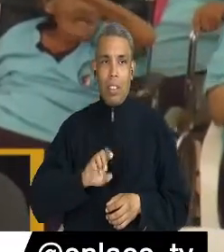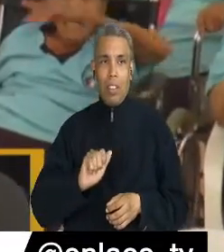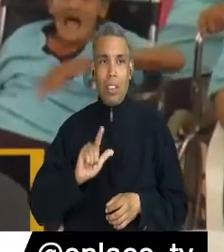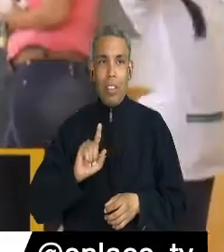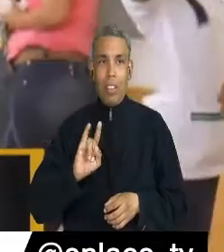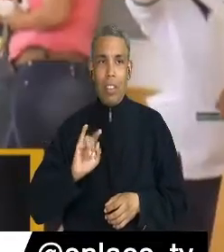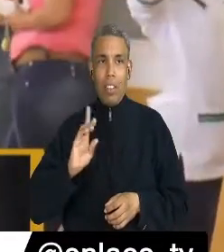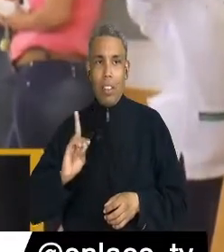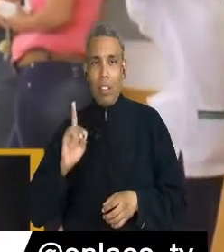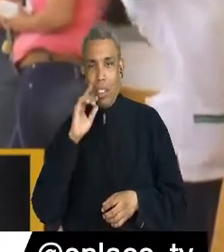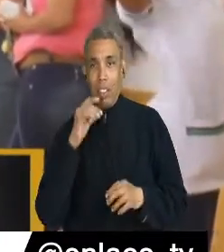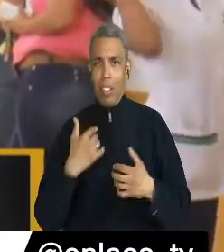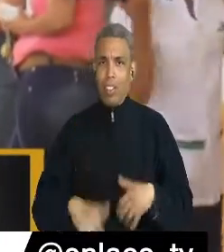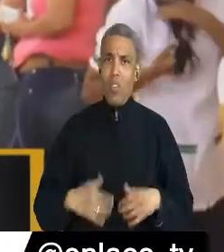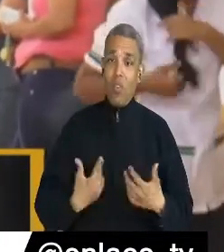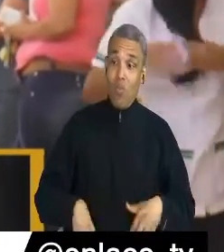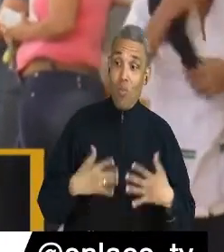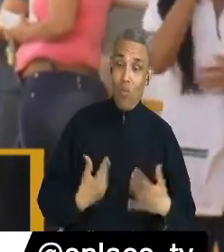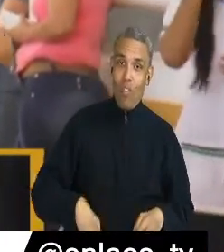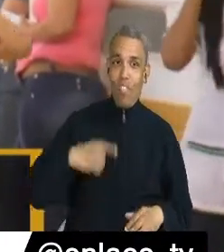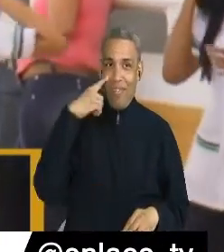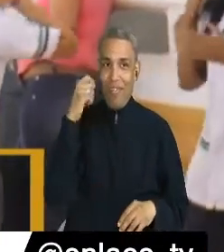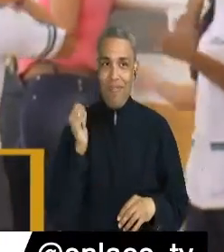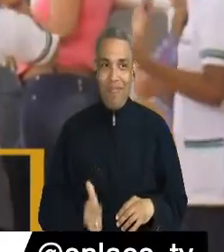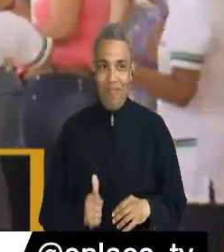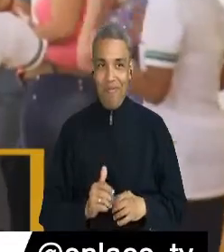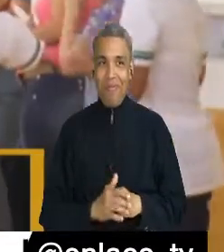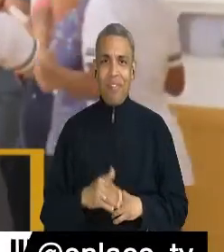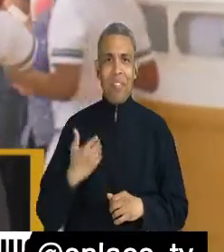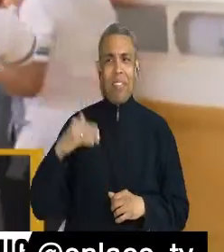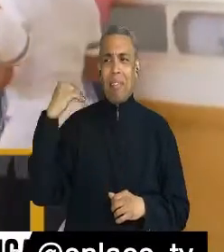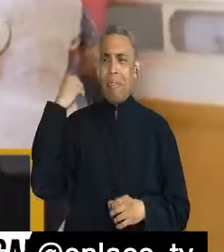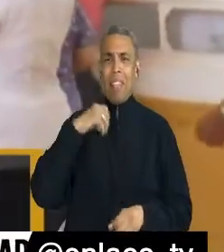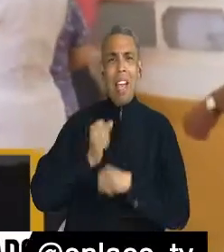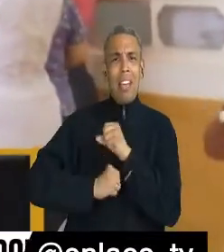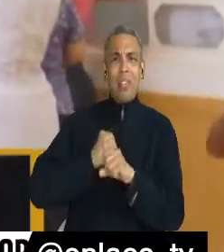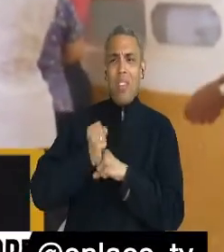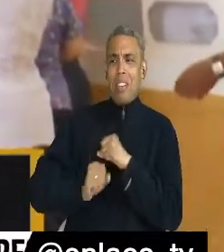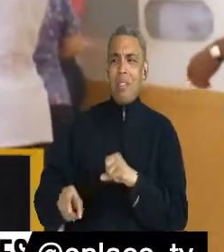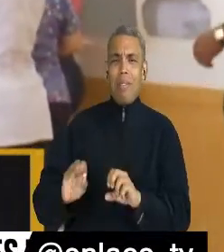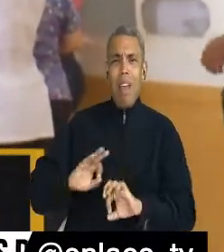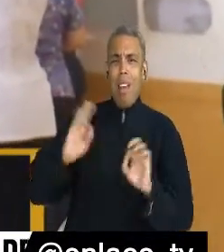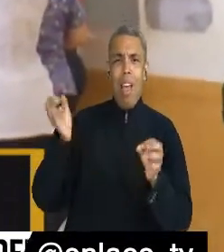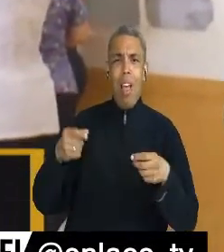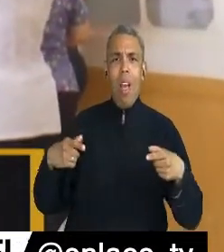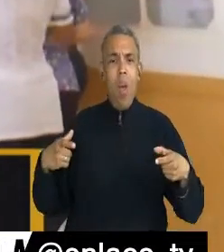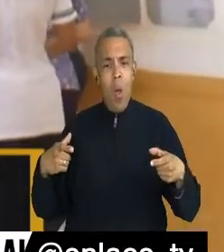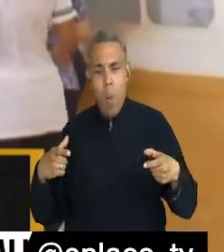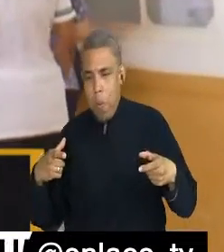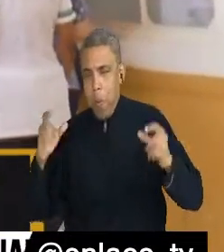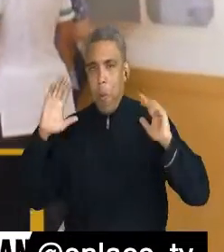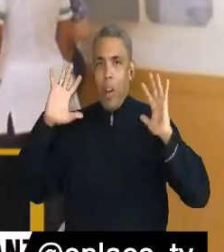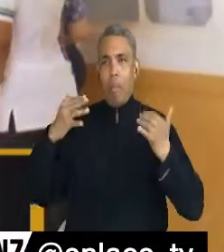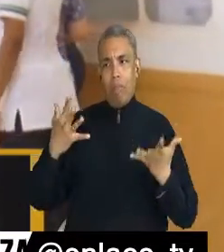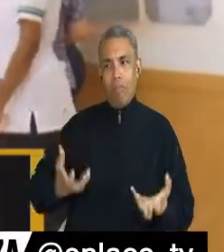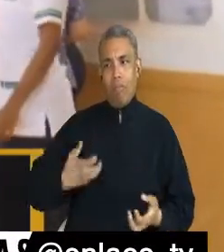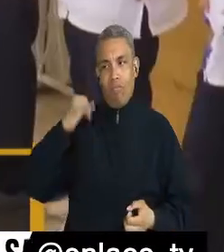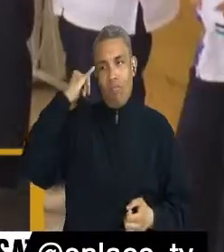muy buena muy entretenida este hace muchos años que no le festejaban el cumpleaños regalarles como